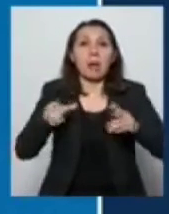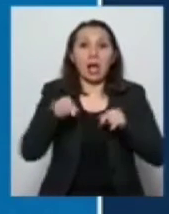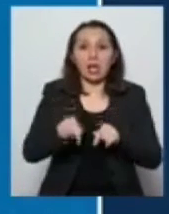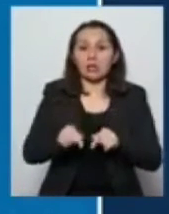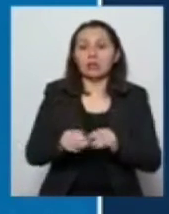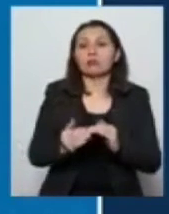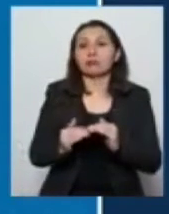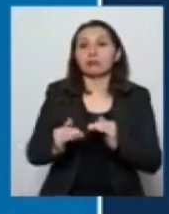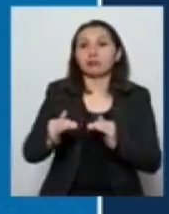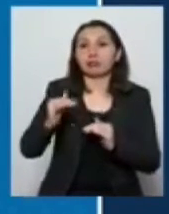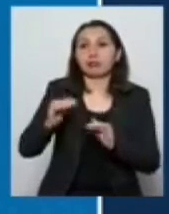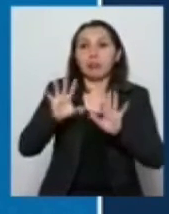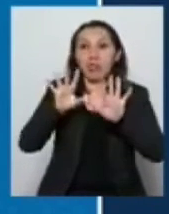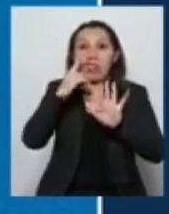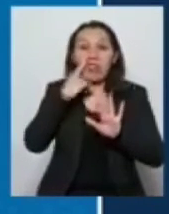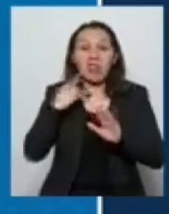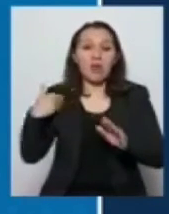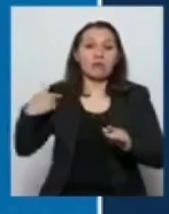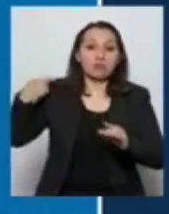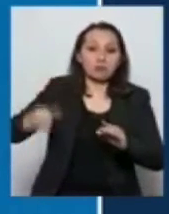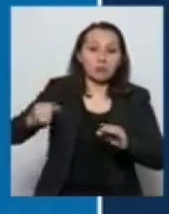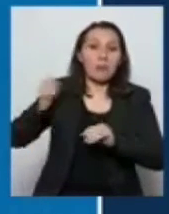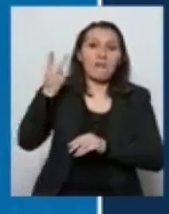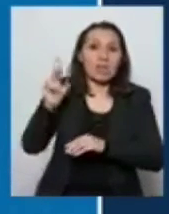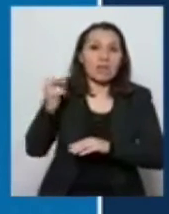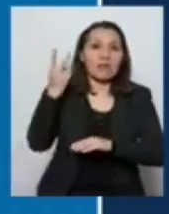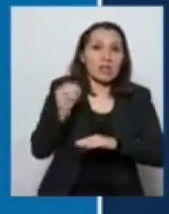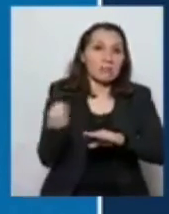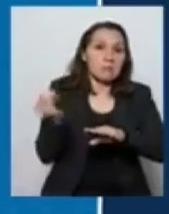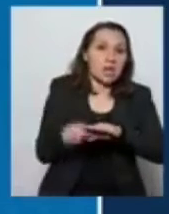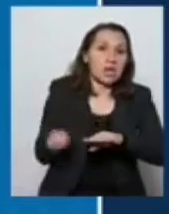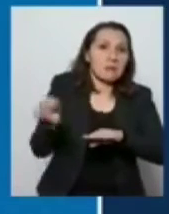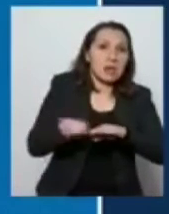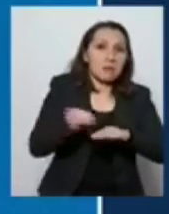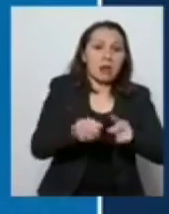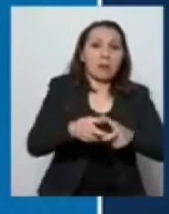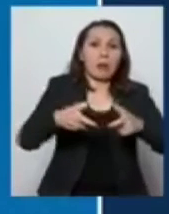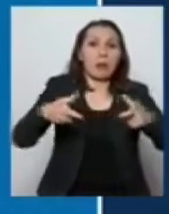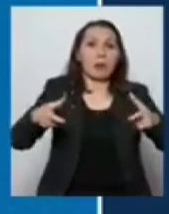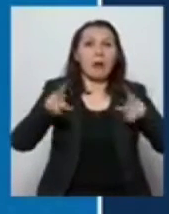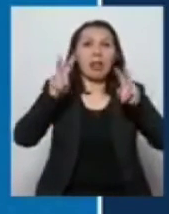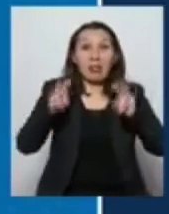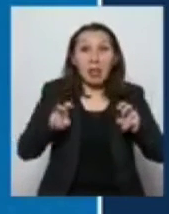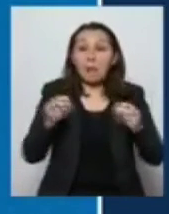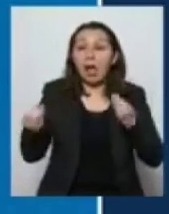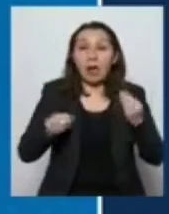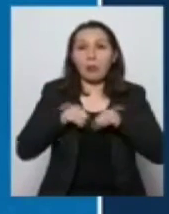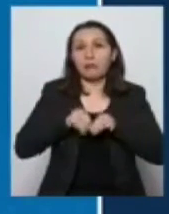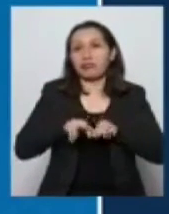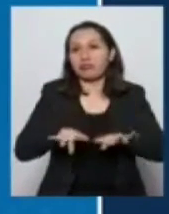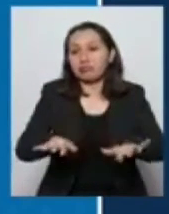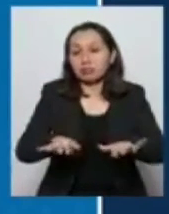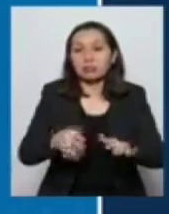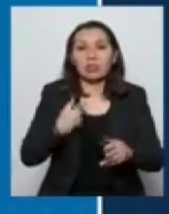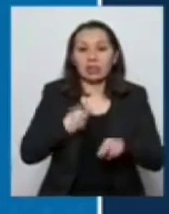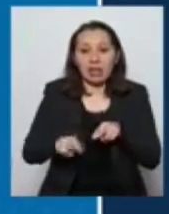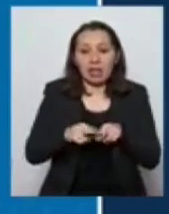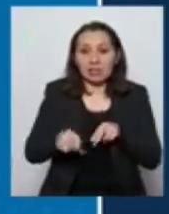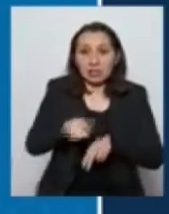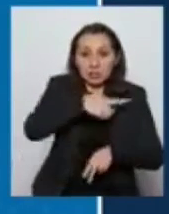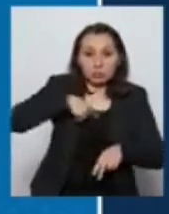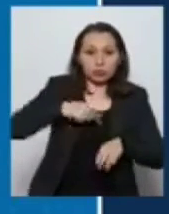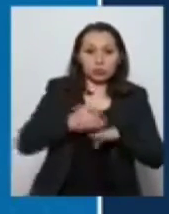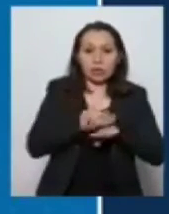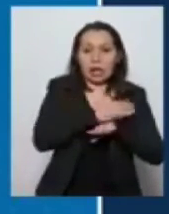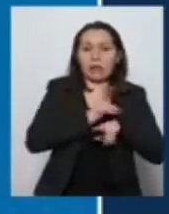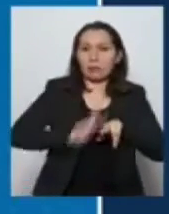tenido diariamente hace ya 10 días y que cobran directa relación con la cantidad de contagiados. ¿Qué es lo que hemos hecho? Nosotros nos